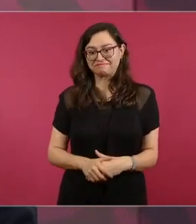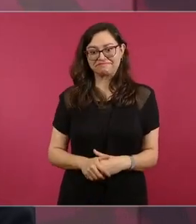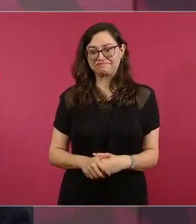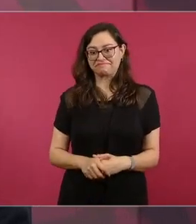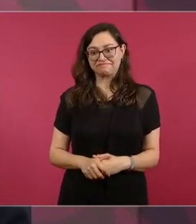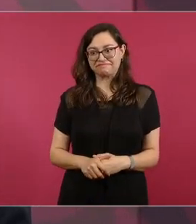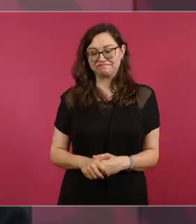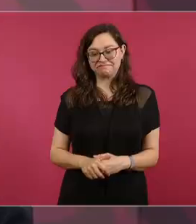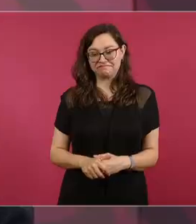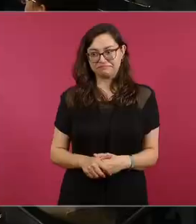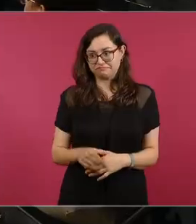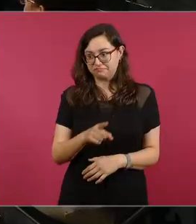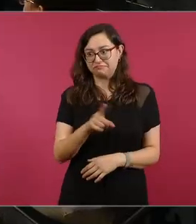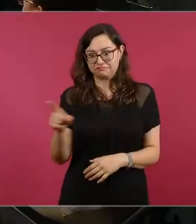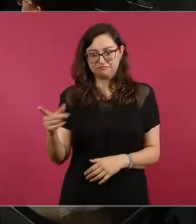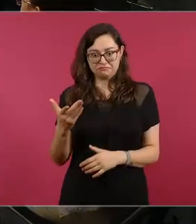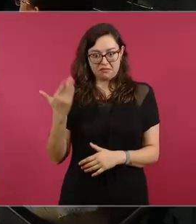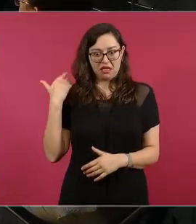en la revolución.